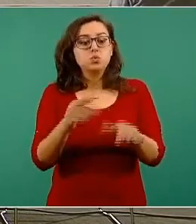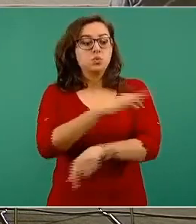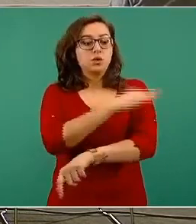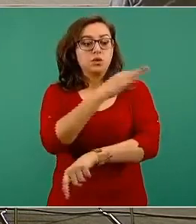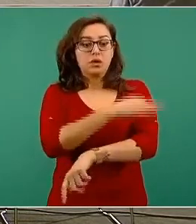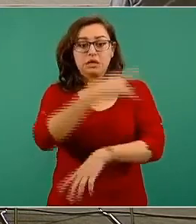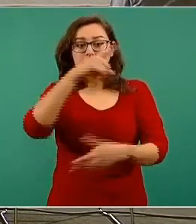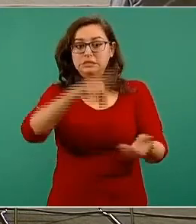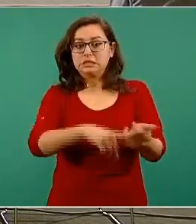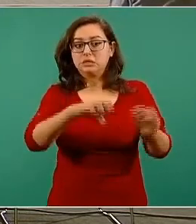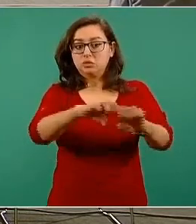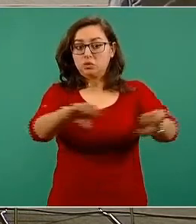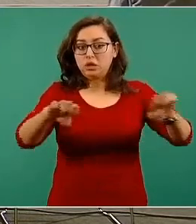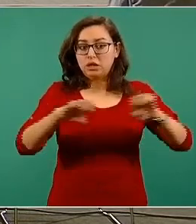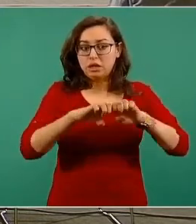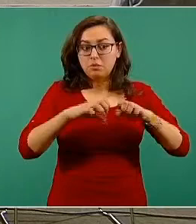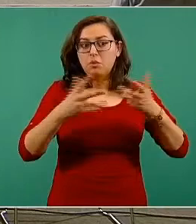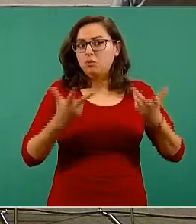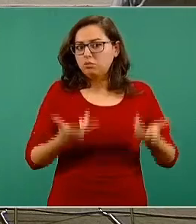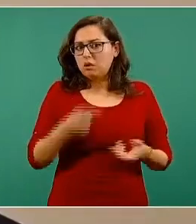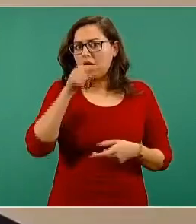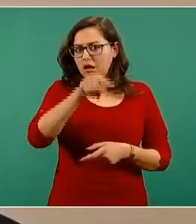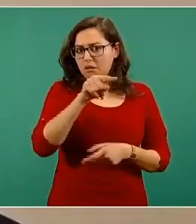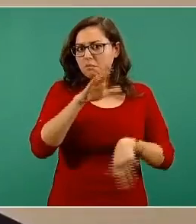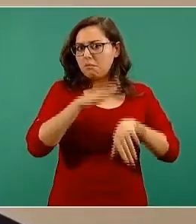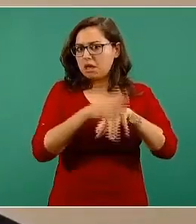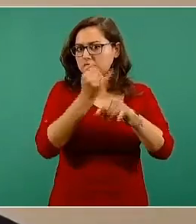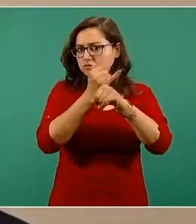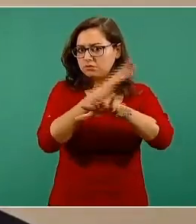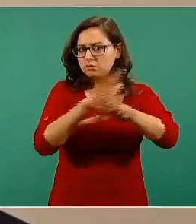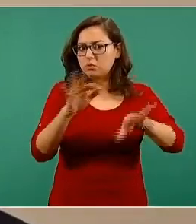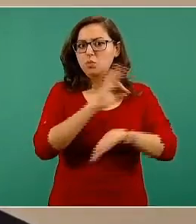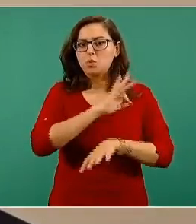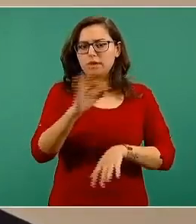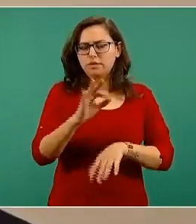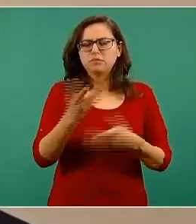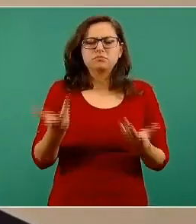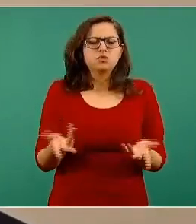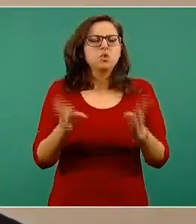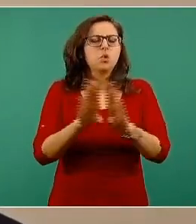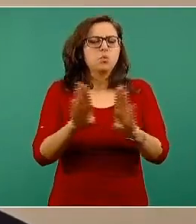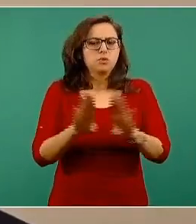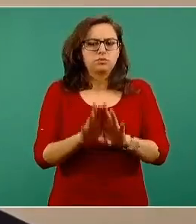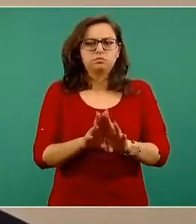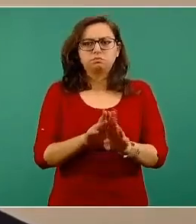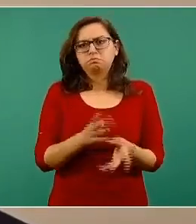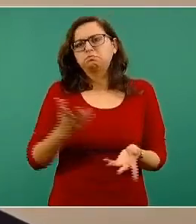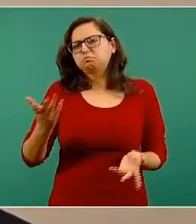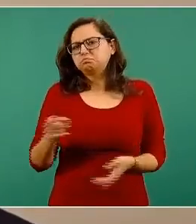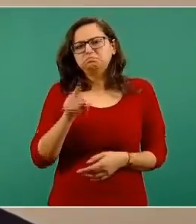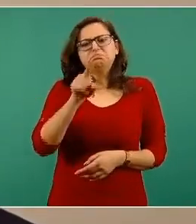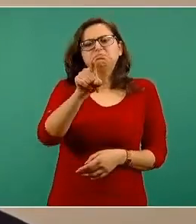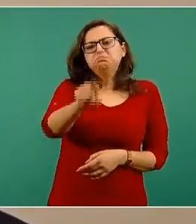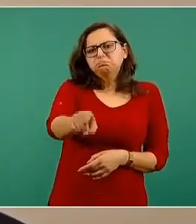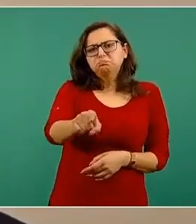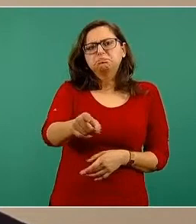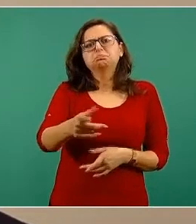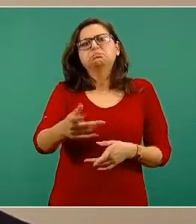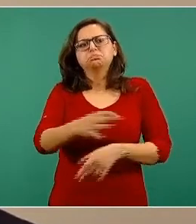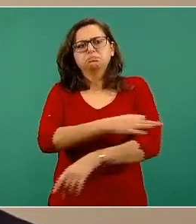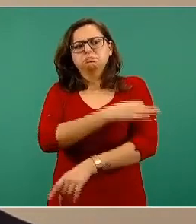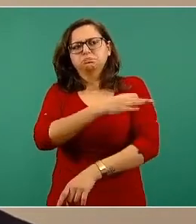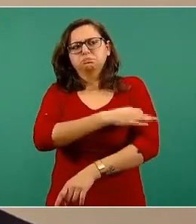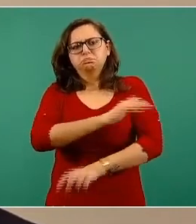la invitación es que acuda al punto de vacunación a, obviamente, recibir su dosis de